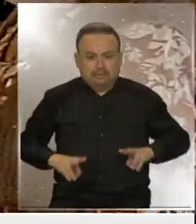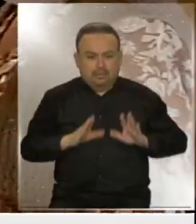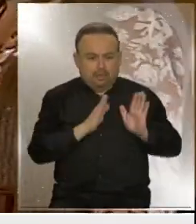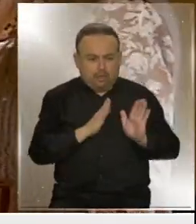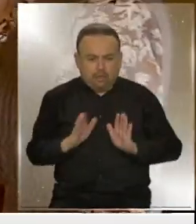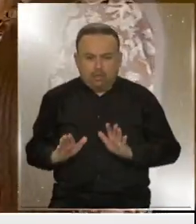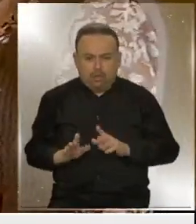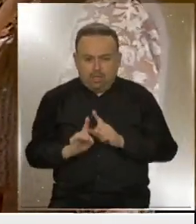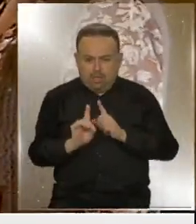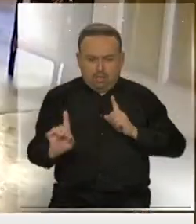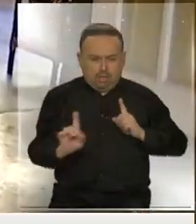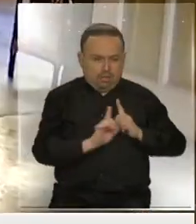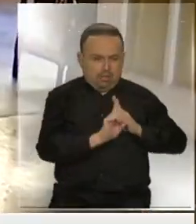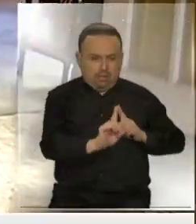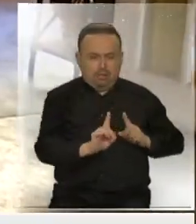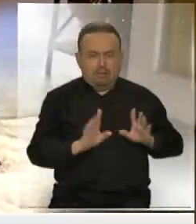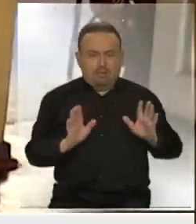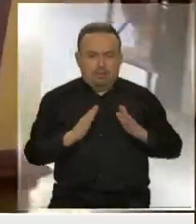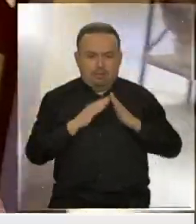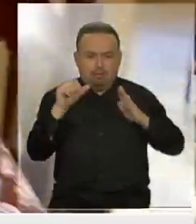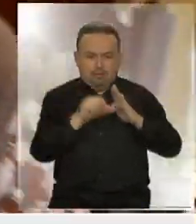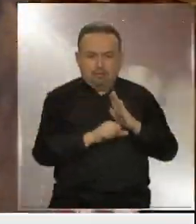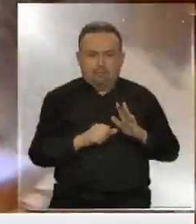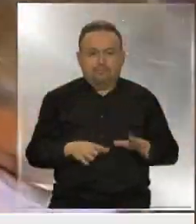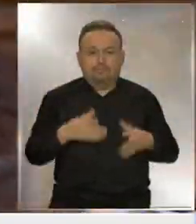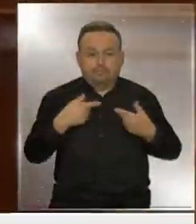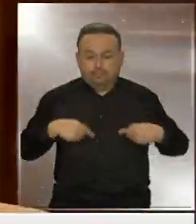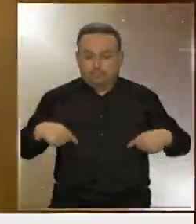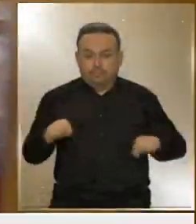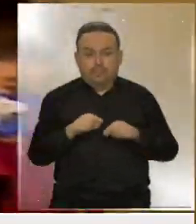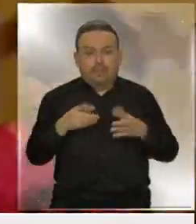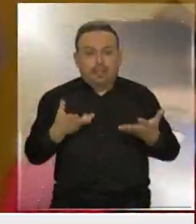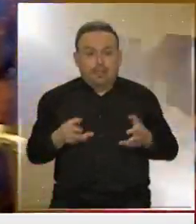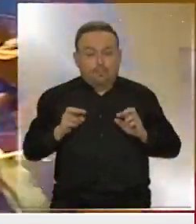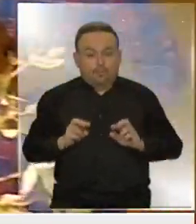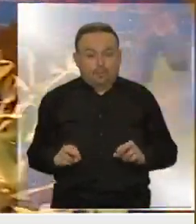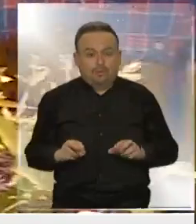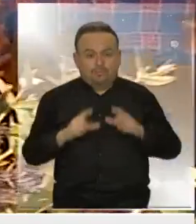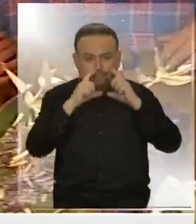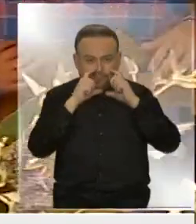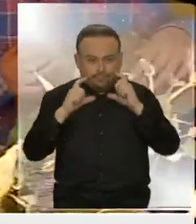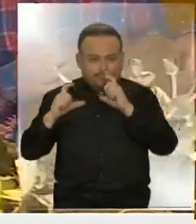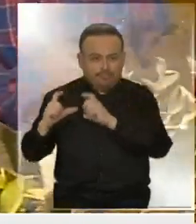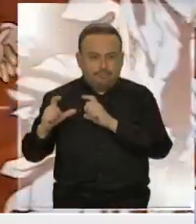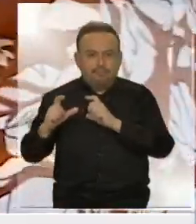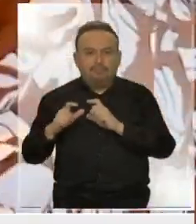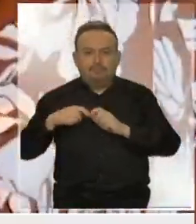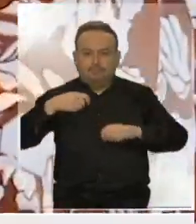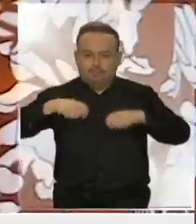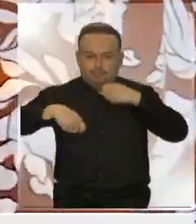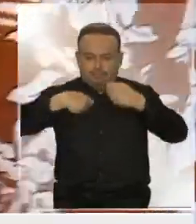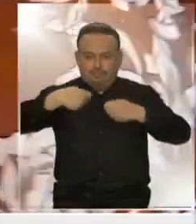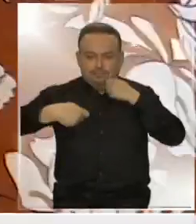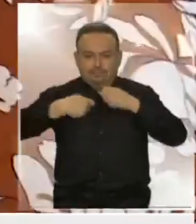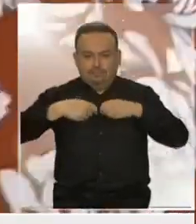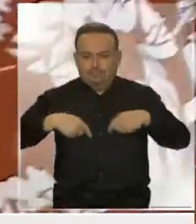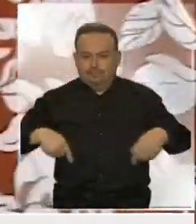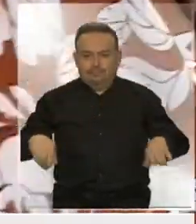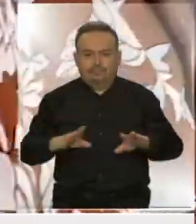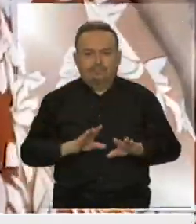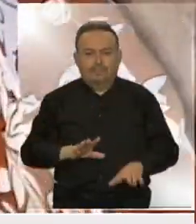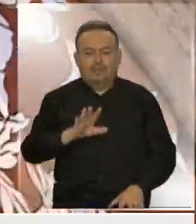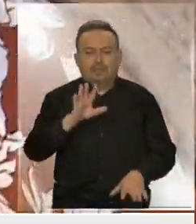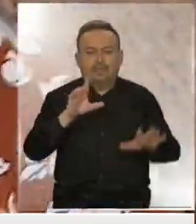todos se han mantenido en una estricta cuarentena. En medio de esta ocasión se sacarán las mascarillas y compartirán la mesa tan